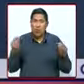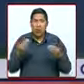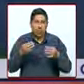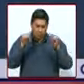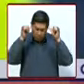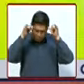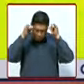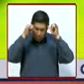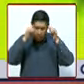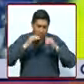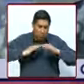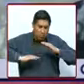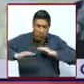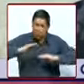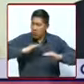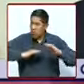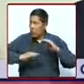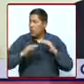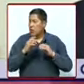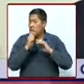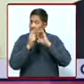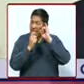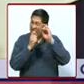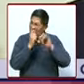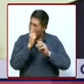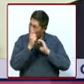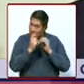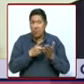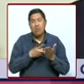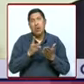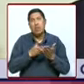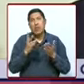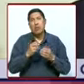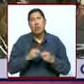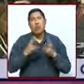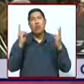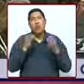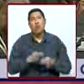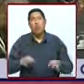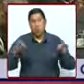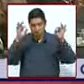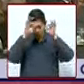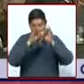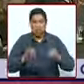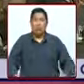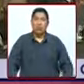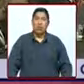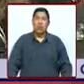agropecuario, manufactura, tecnología, de verdad que es muy importante.